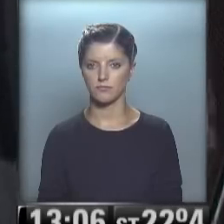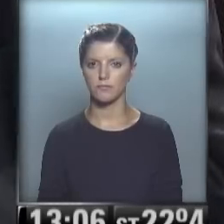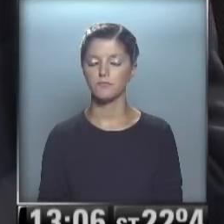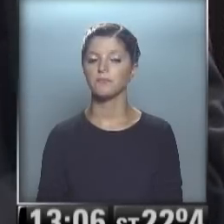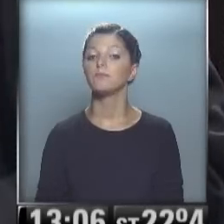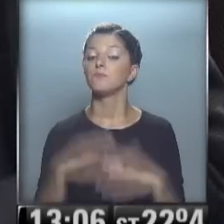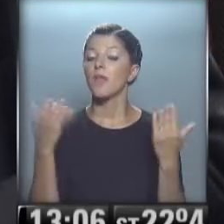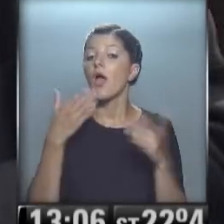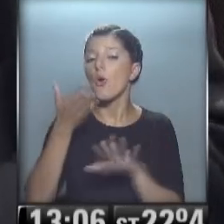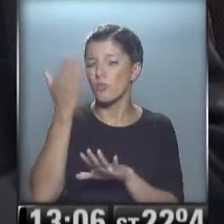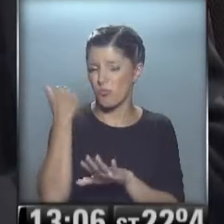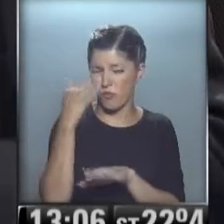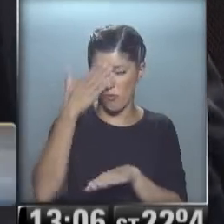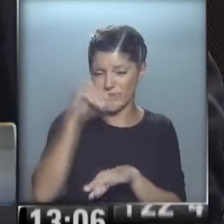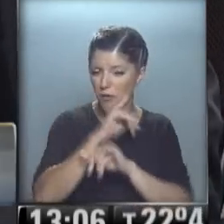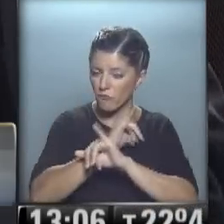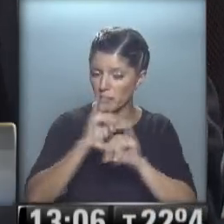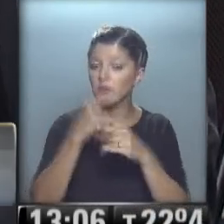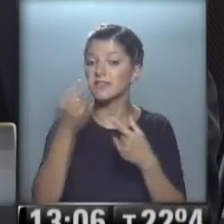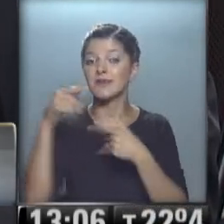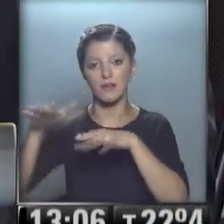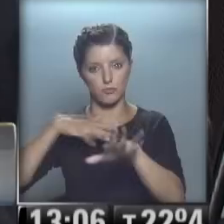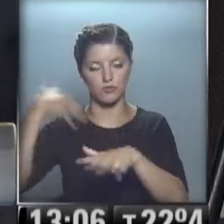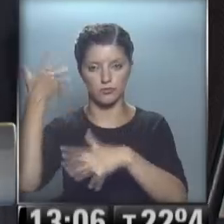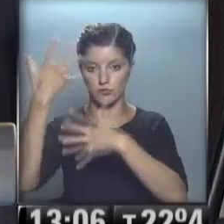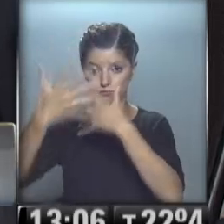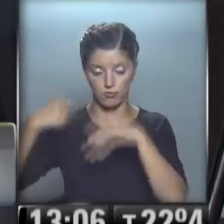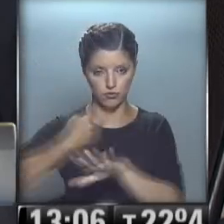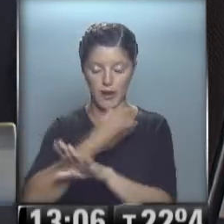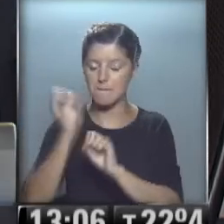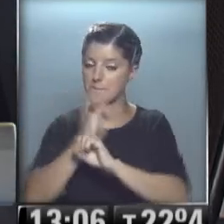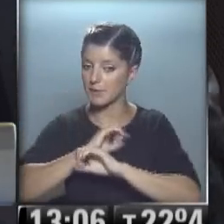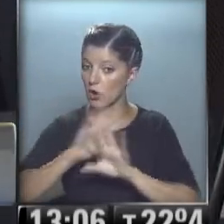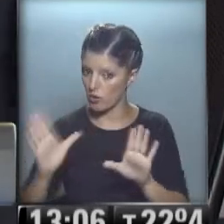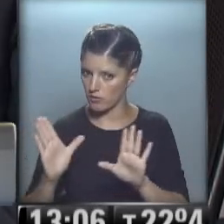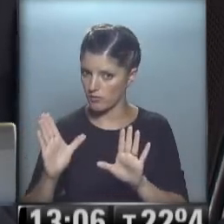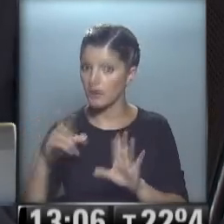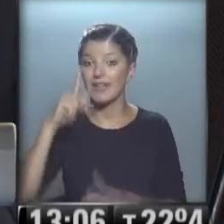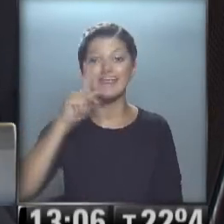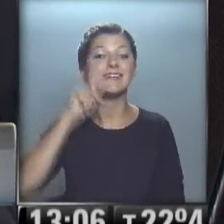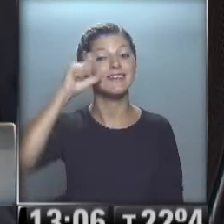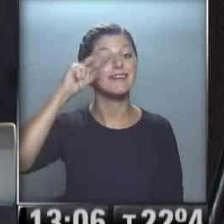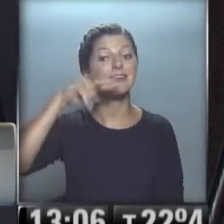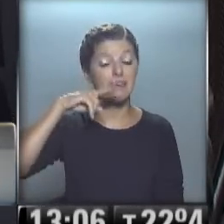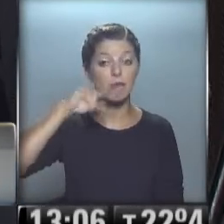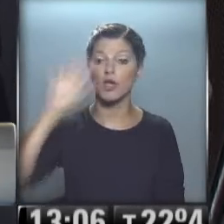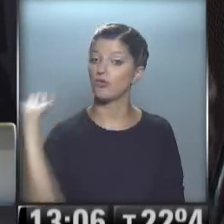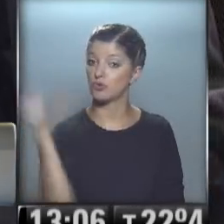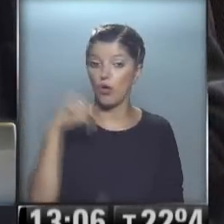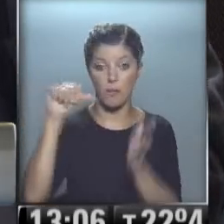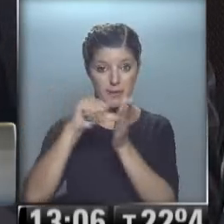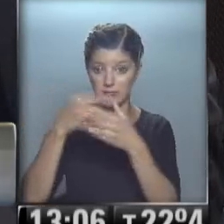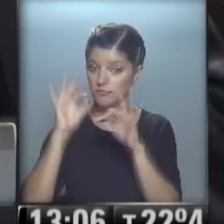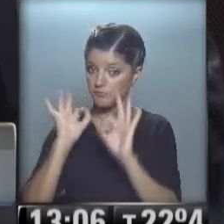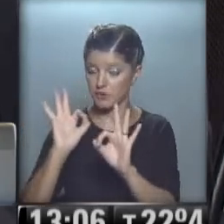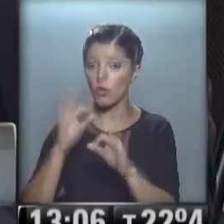Las últimas informaciones señalan que la situación social se está agravando todavía más en Kiev, en toda Ucrania, con